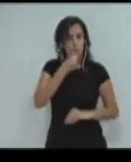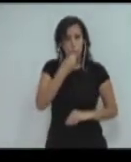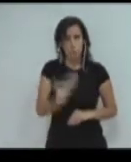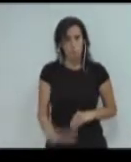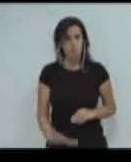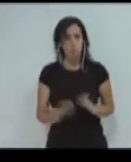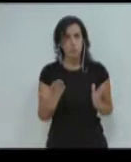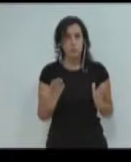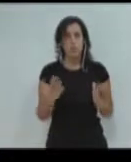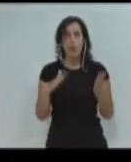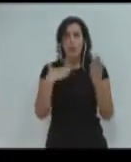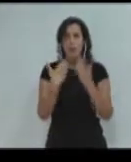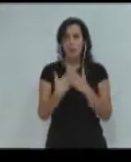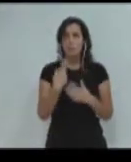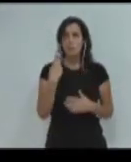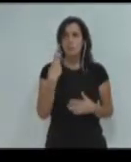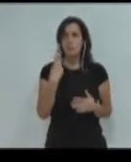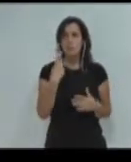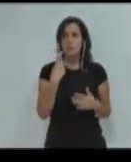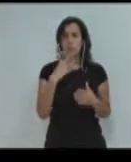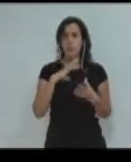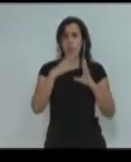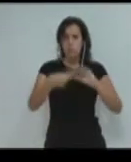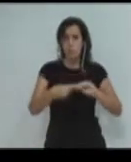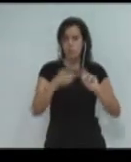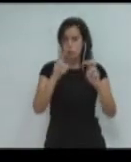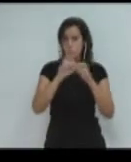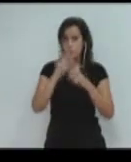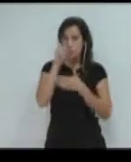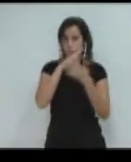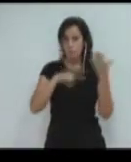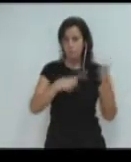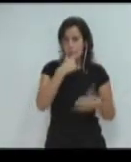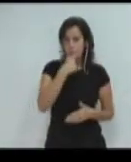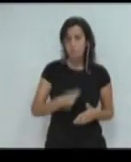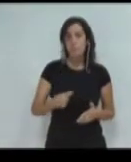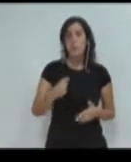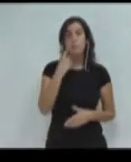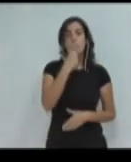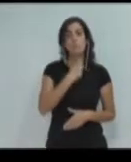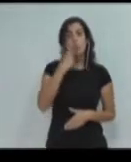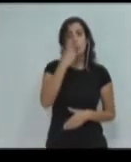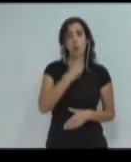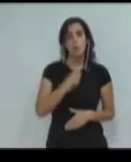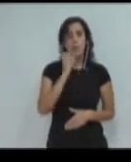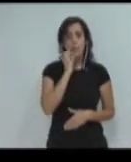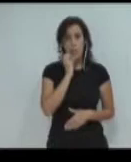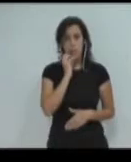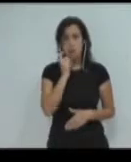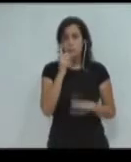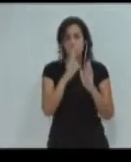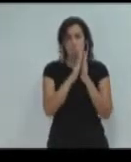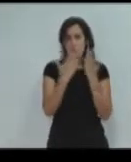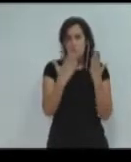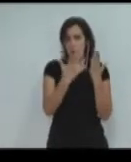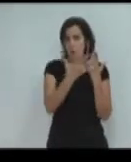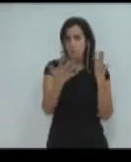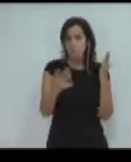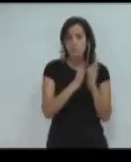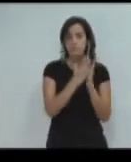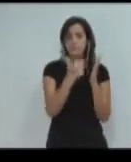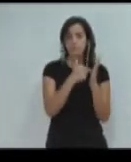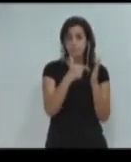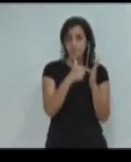hecho, hay una adaptación en lectura fácil de la mitología griega. Hay un librito por ahí que